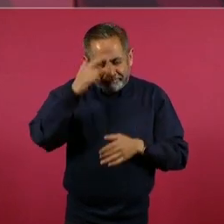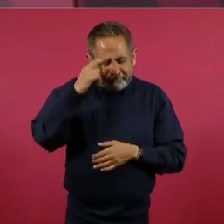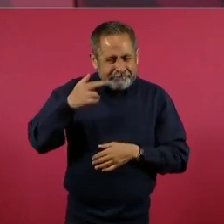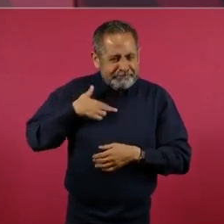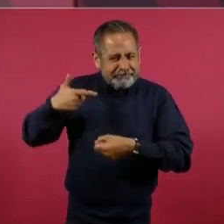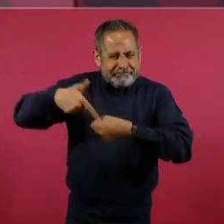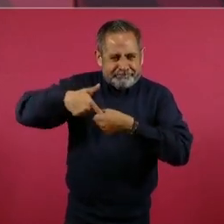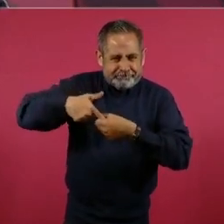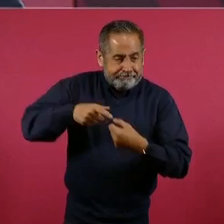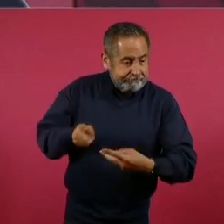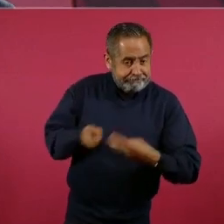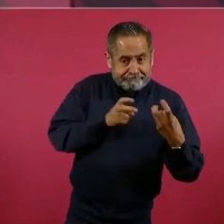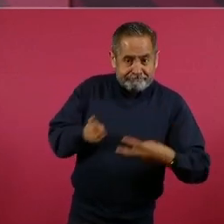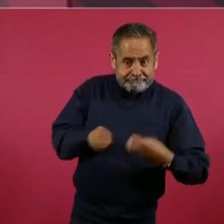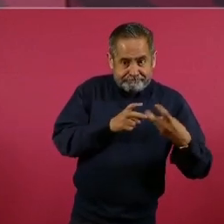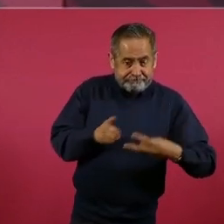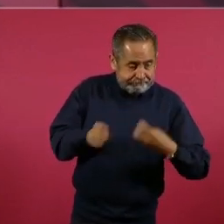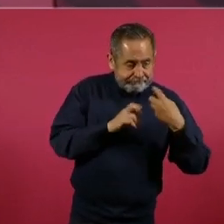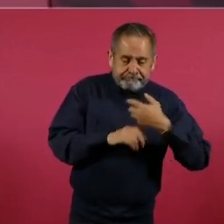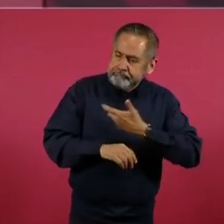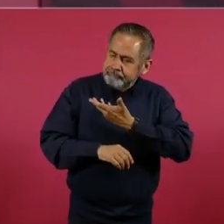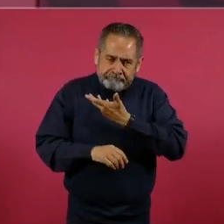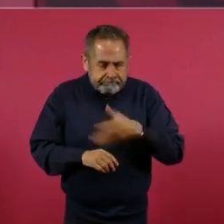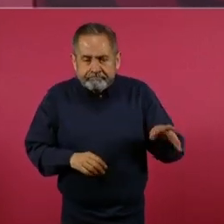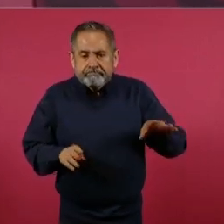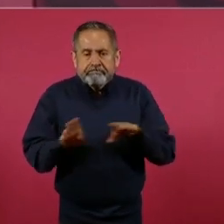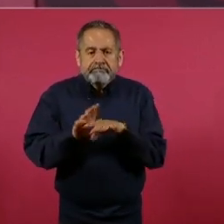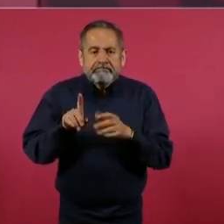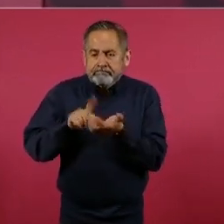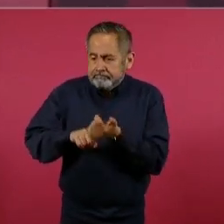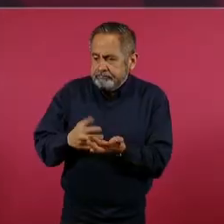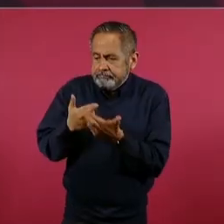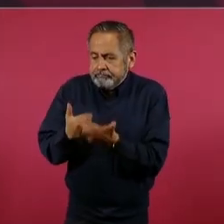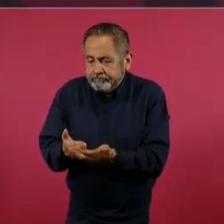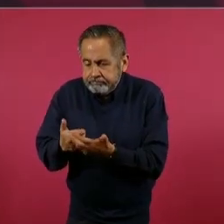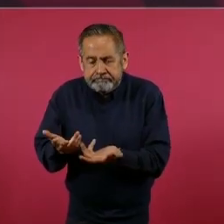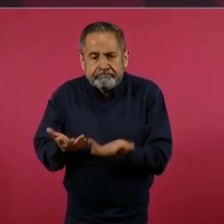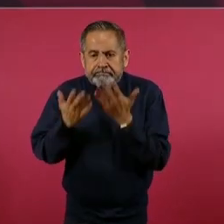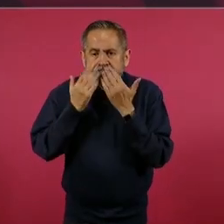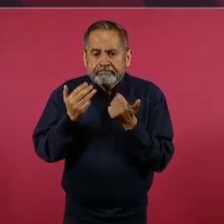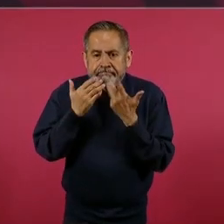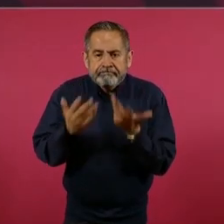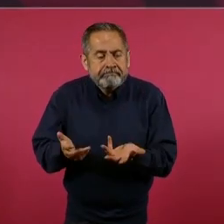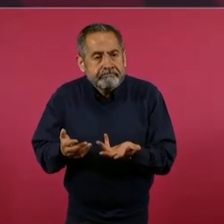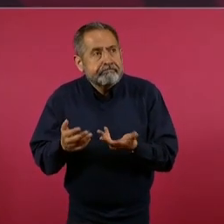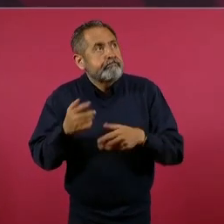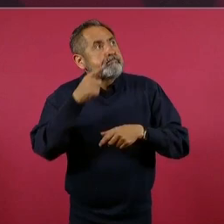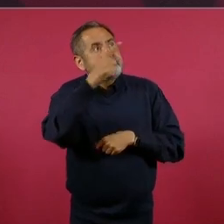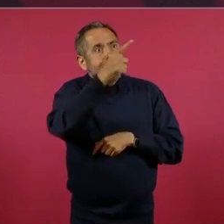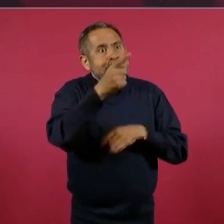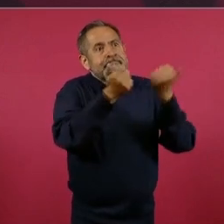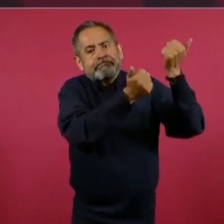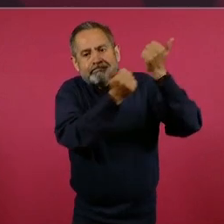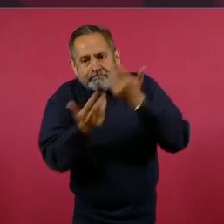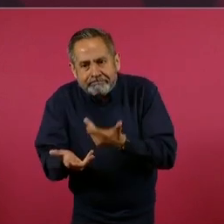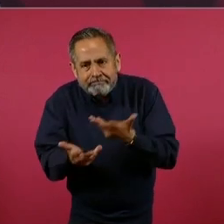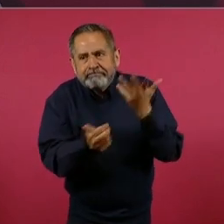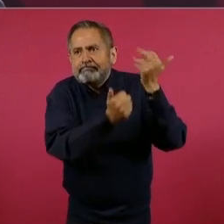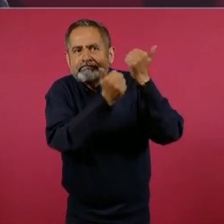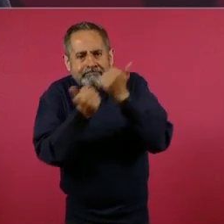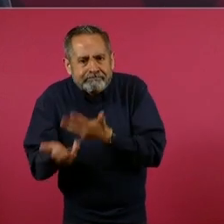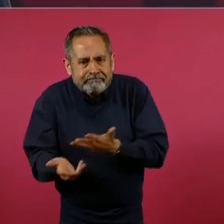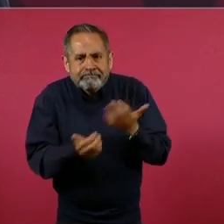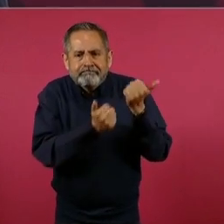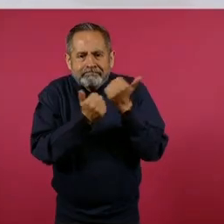llegamos a tener reservas porque dependíamos de las importaciones de